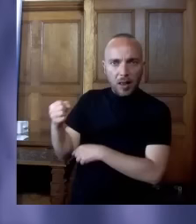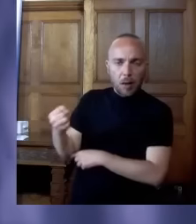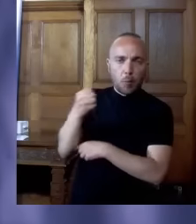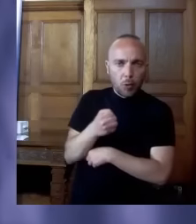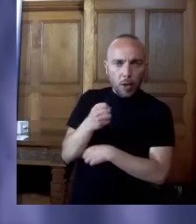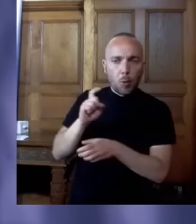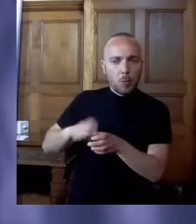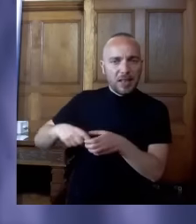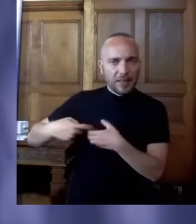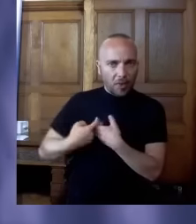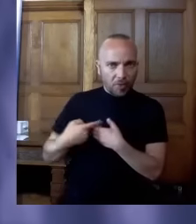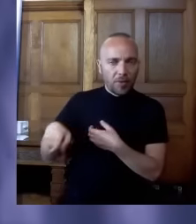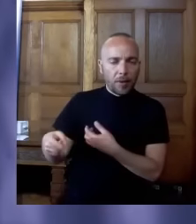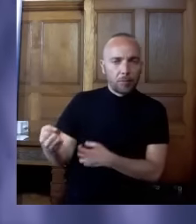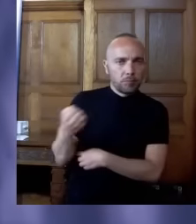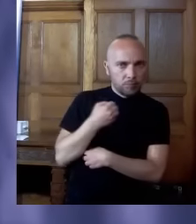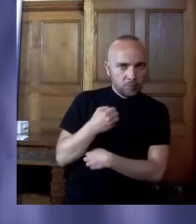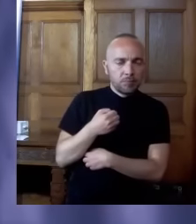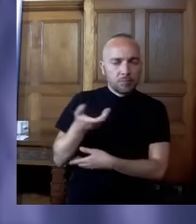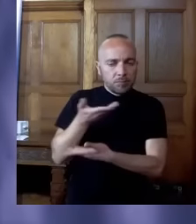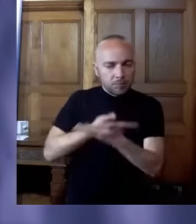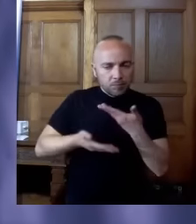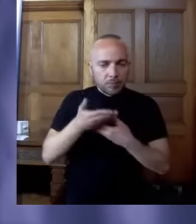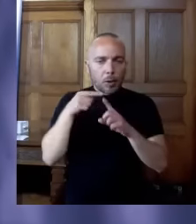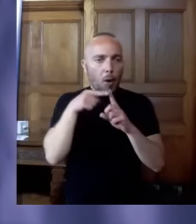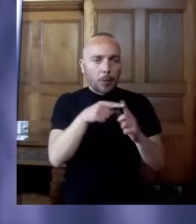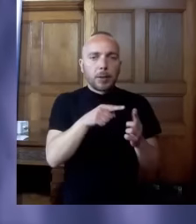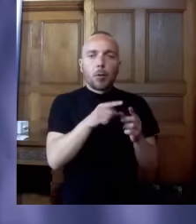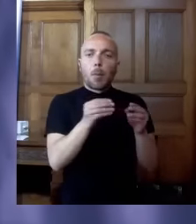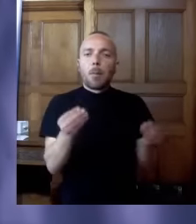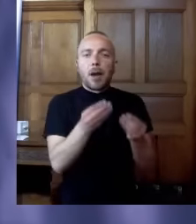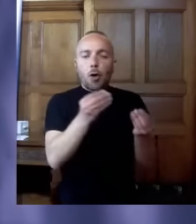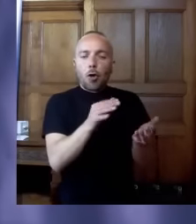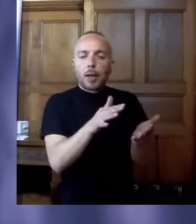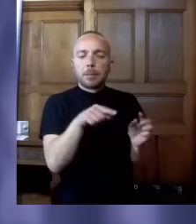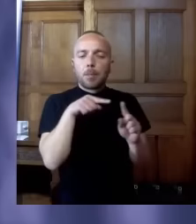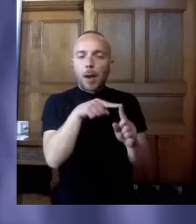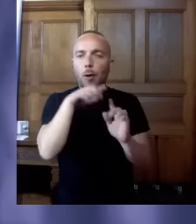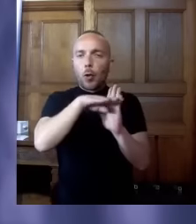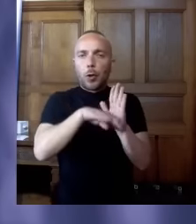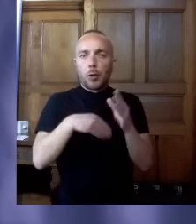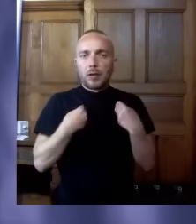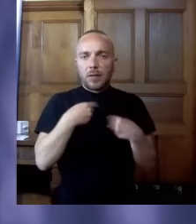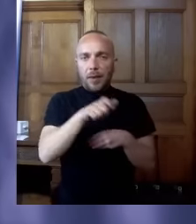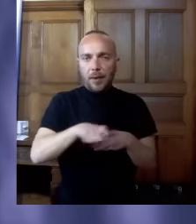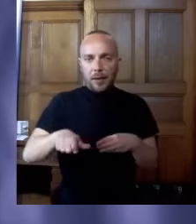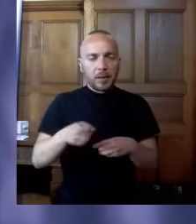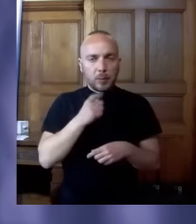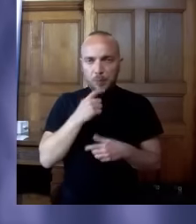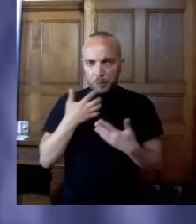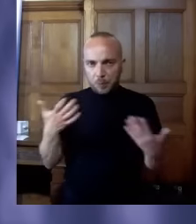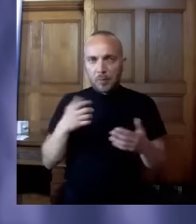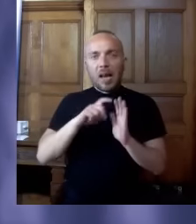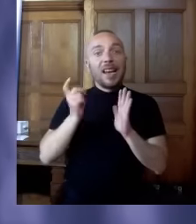Cómo hemos contribuido a que se apliquen mejoras materiales en las condiciones de vida de la gente hemos logrado que en la ley de